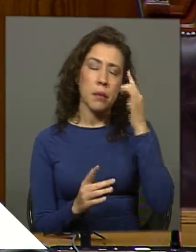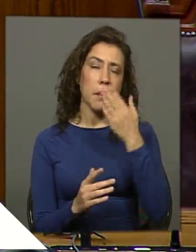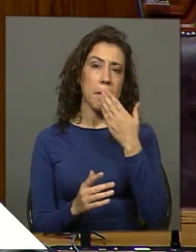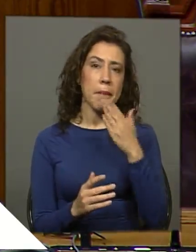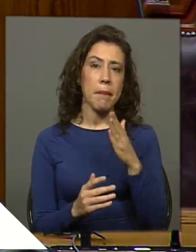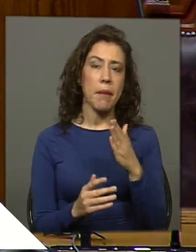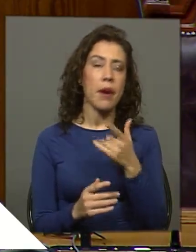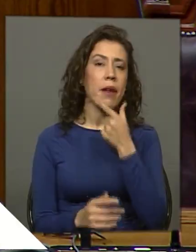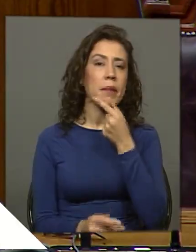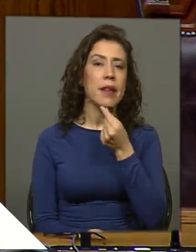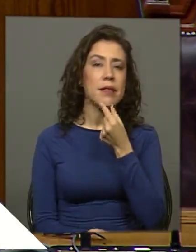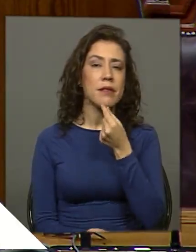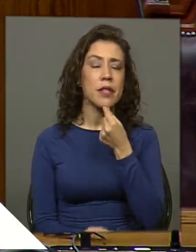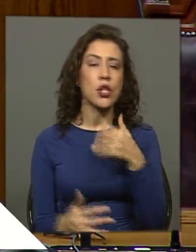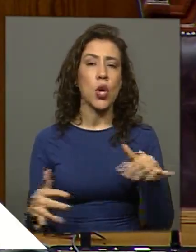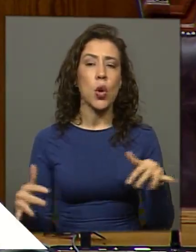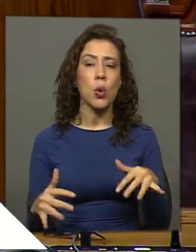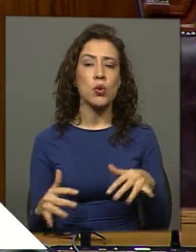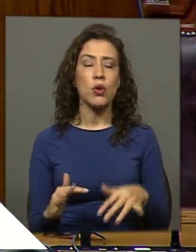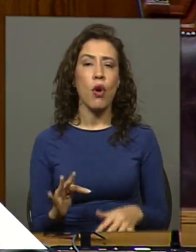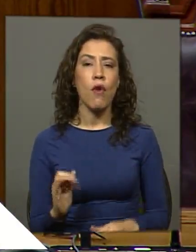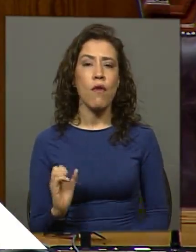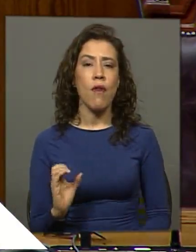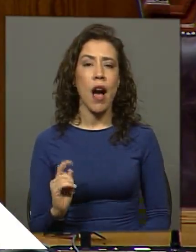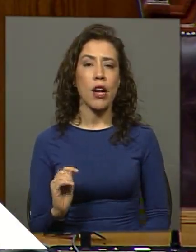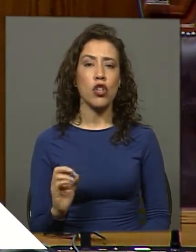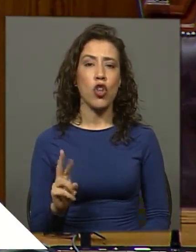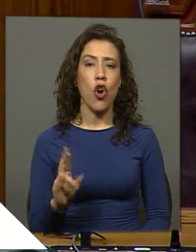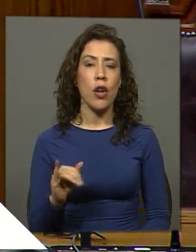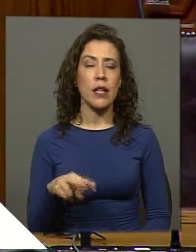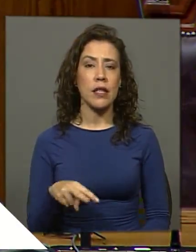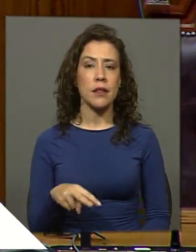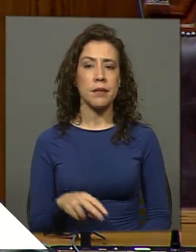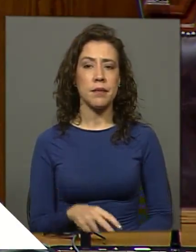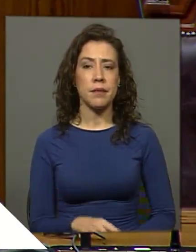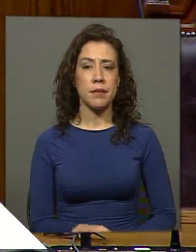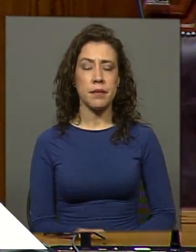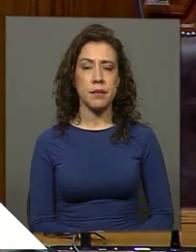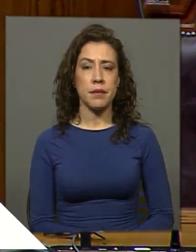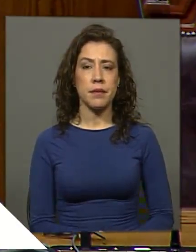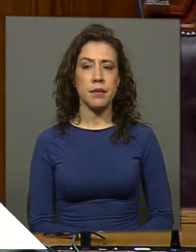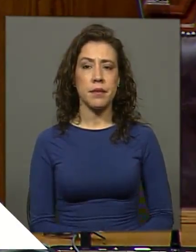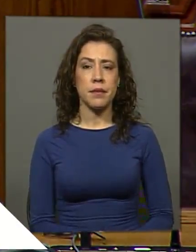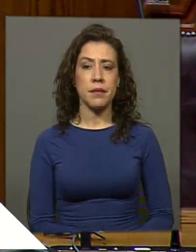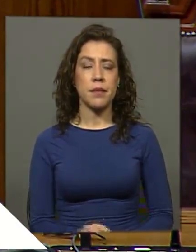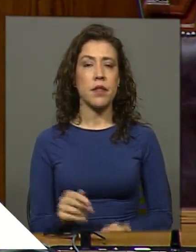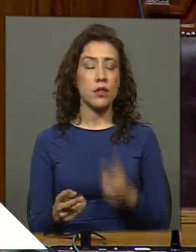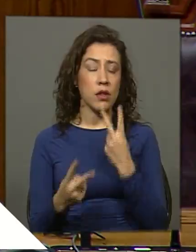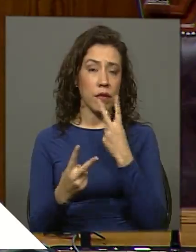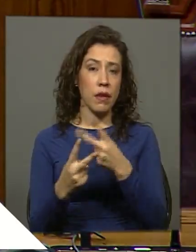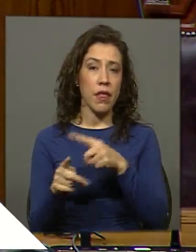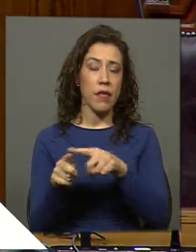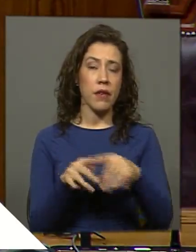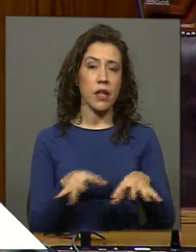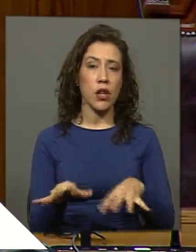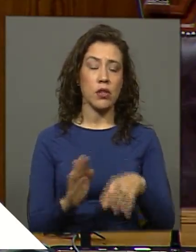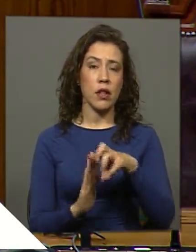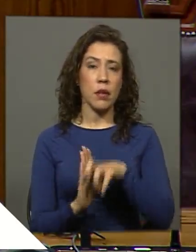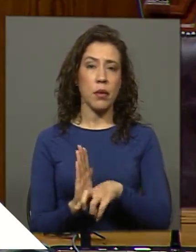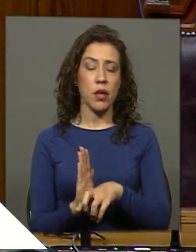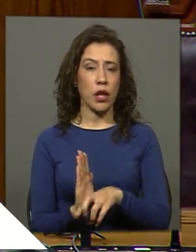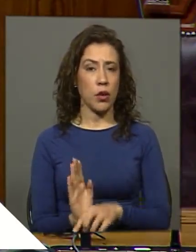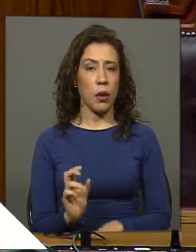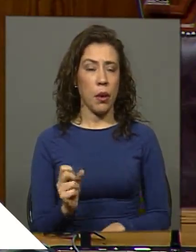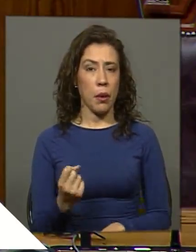y más fácil el uso del factoring en Chile y eso toca distintos aspectos del proyecto toca